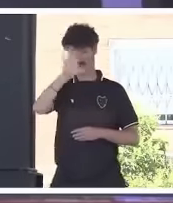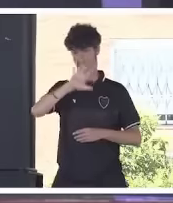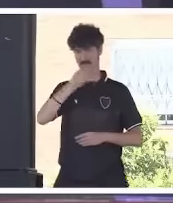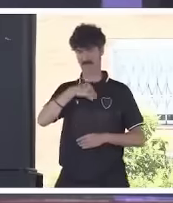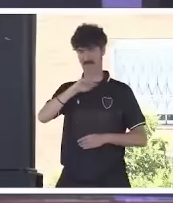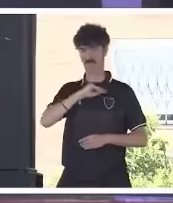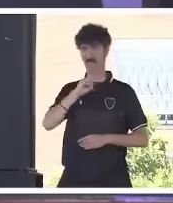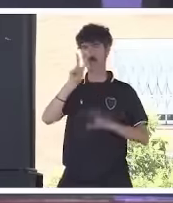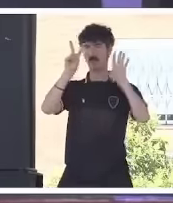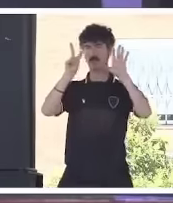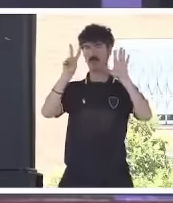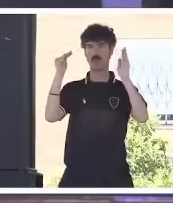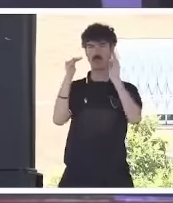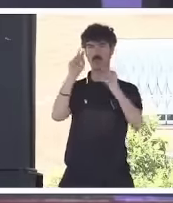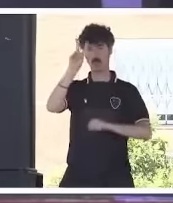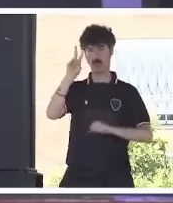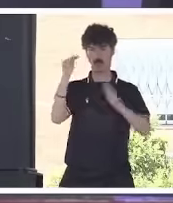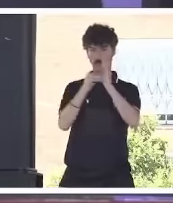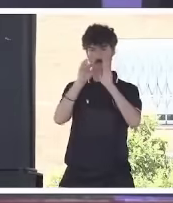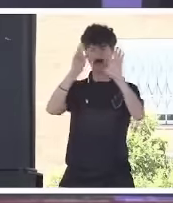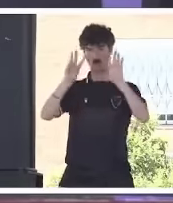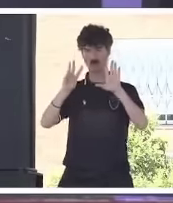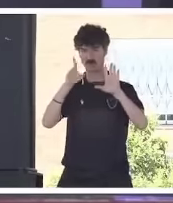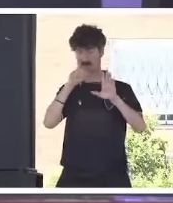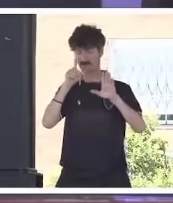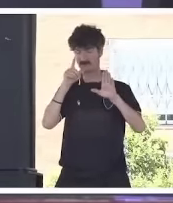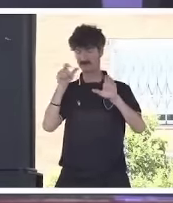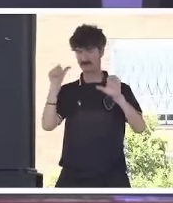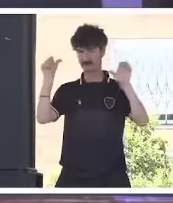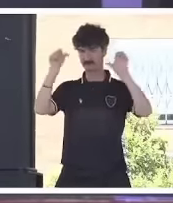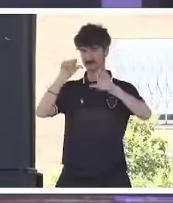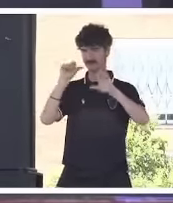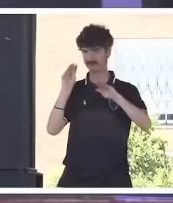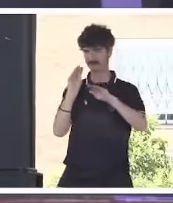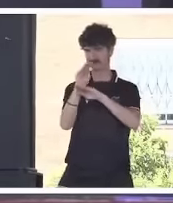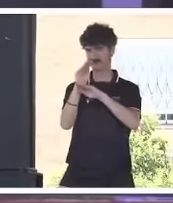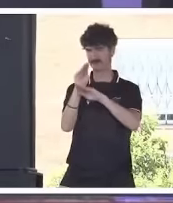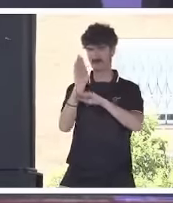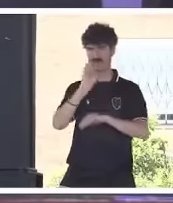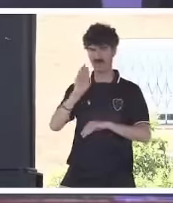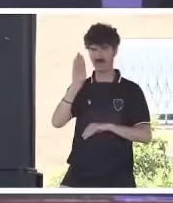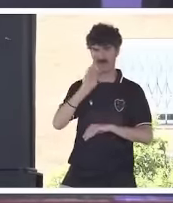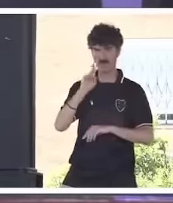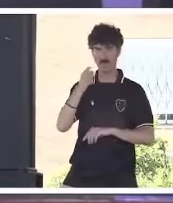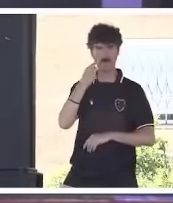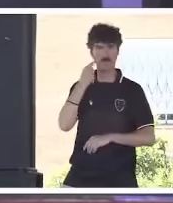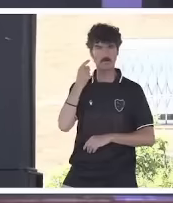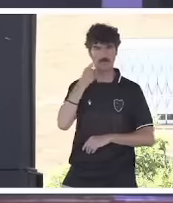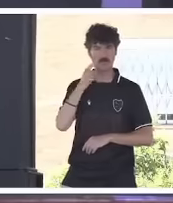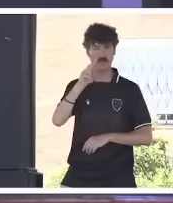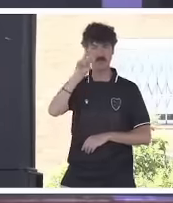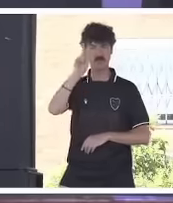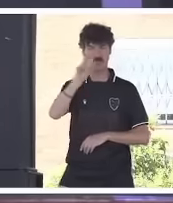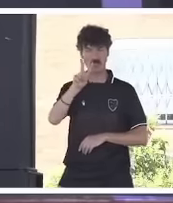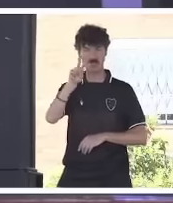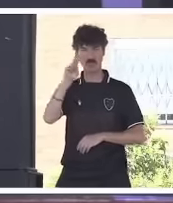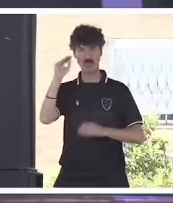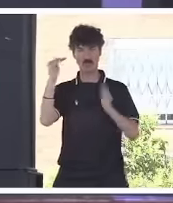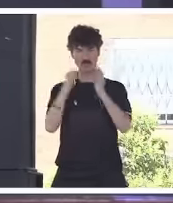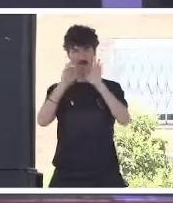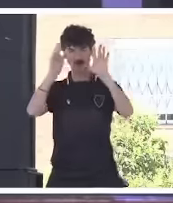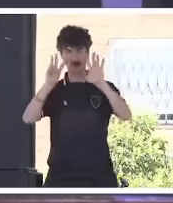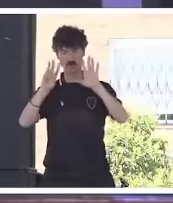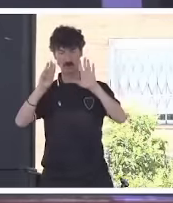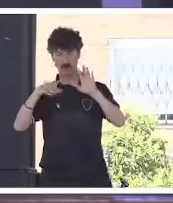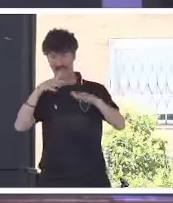en el año 2008, se está produciendo una estafa bancaria. De la estafa bancaria del año 2008 a